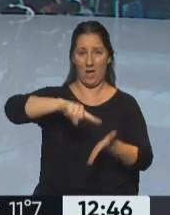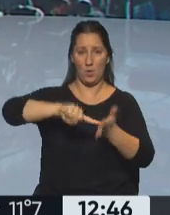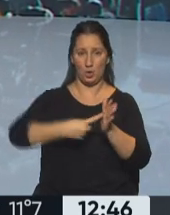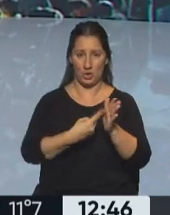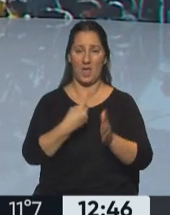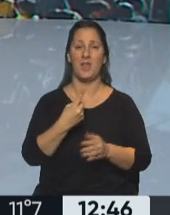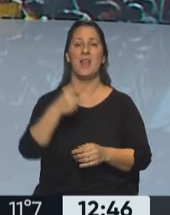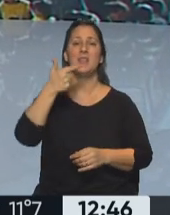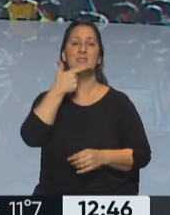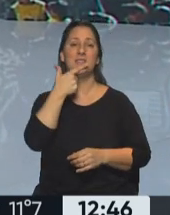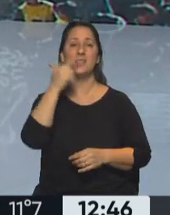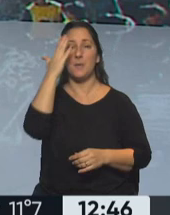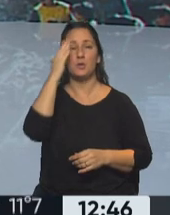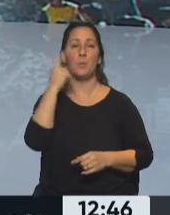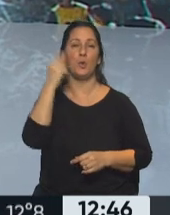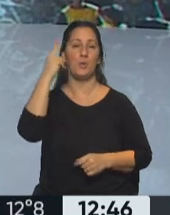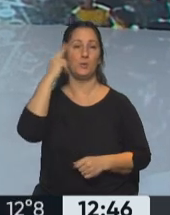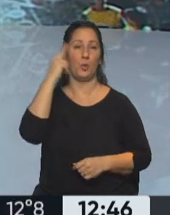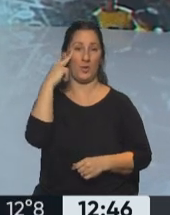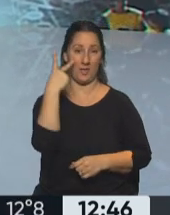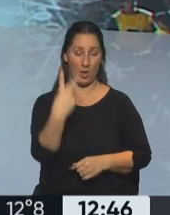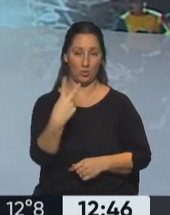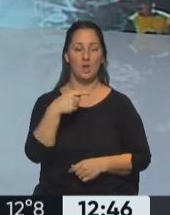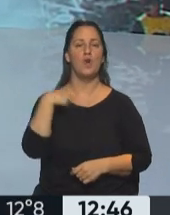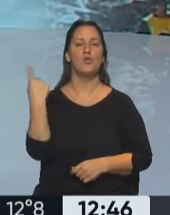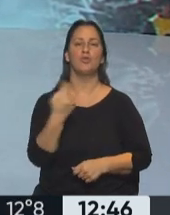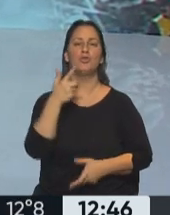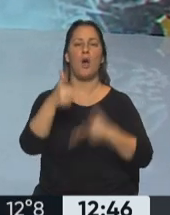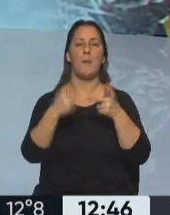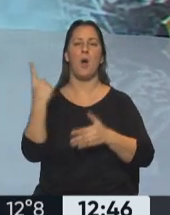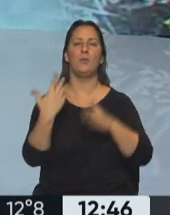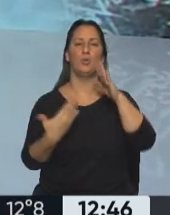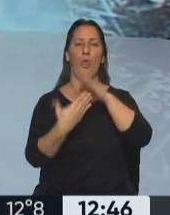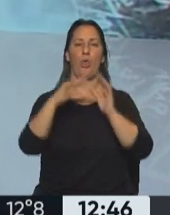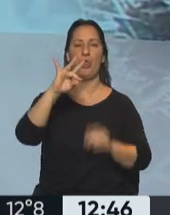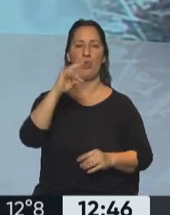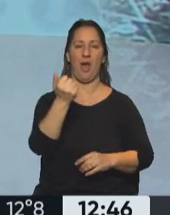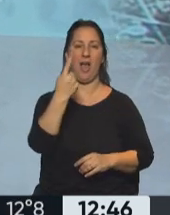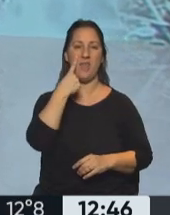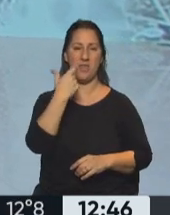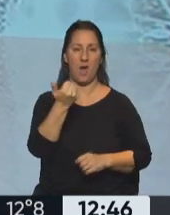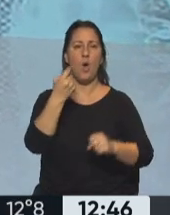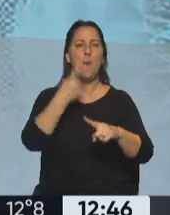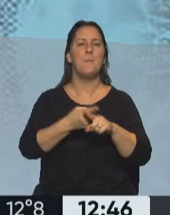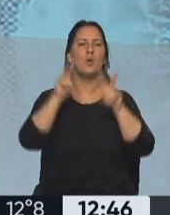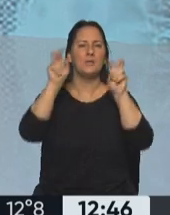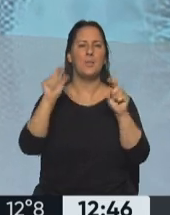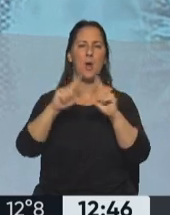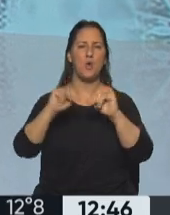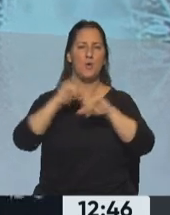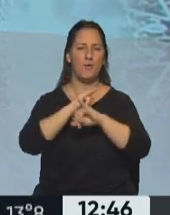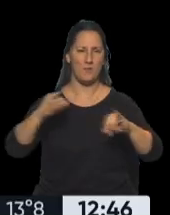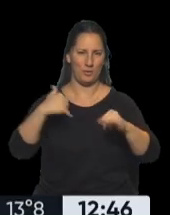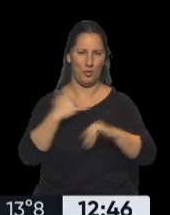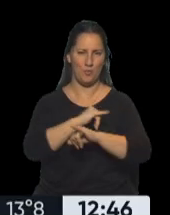17 de marzo del año 1992 hablamos con las autoridades de la daia a propósito de los datos publicados por este portal de